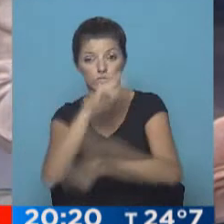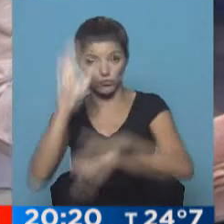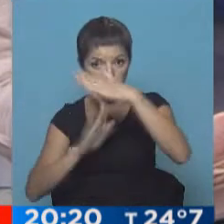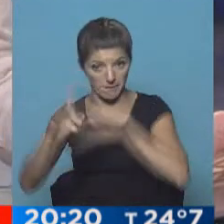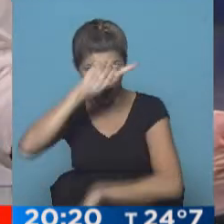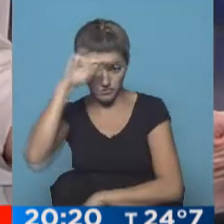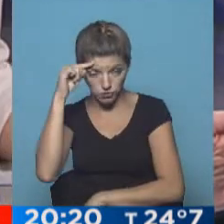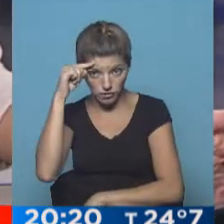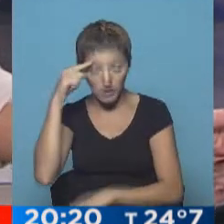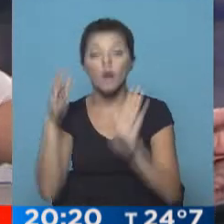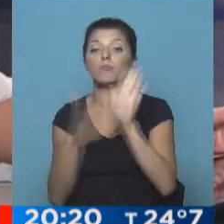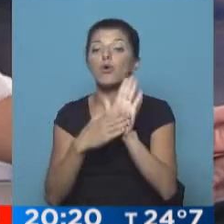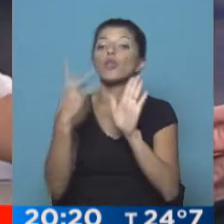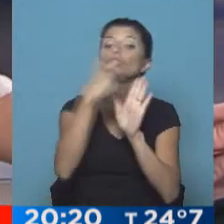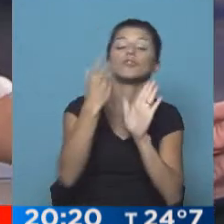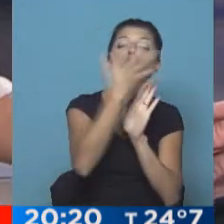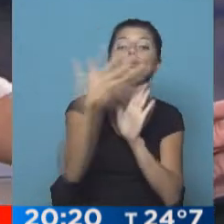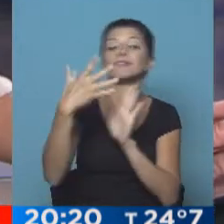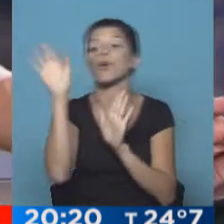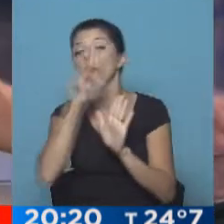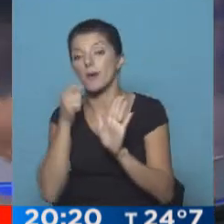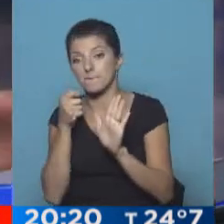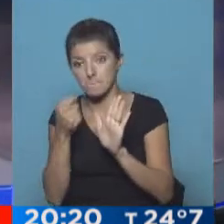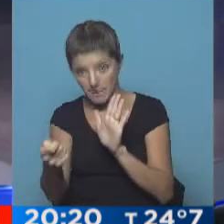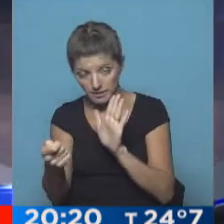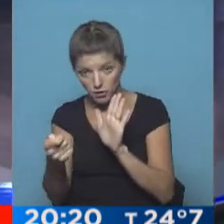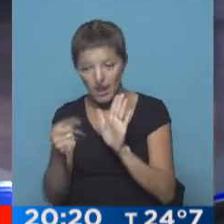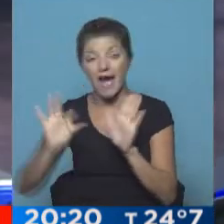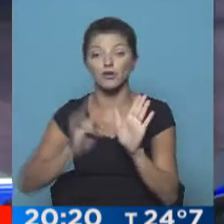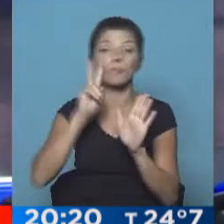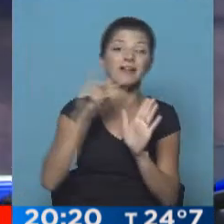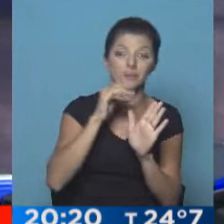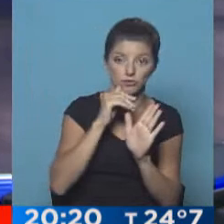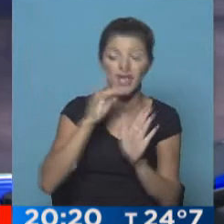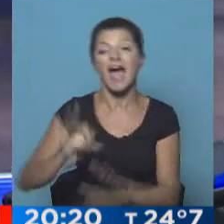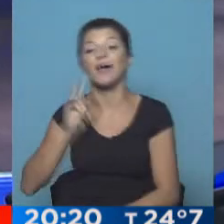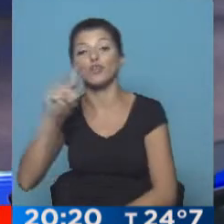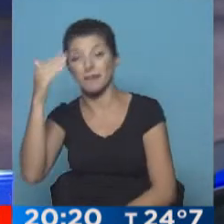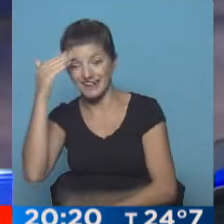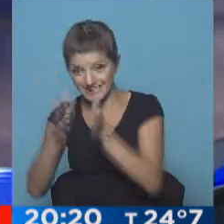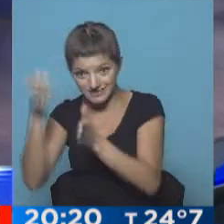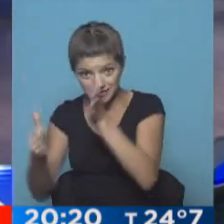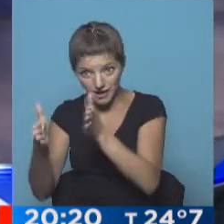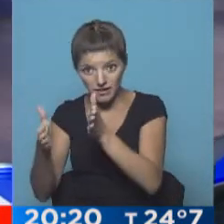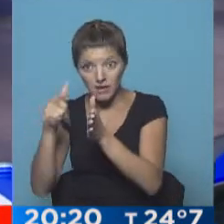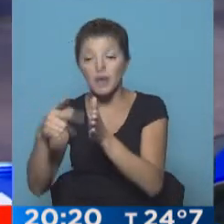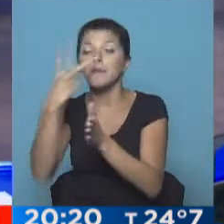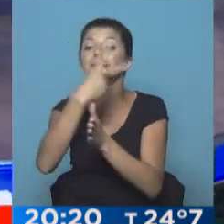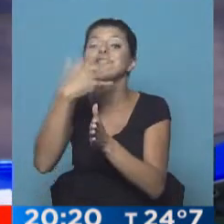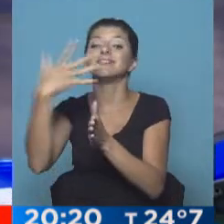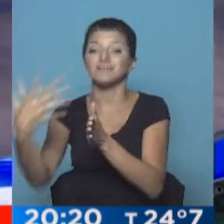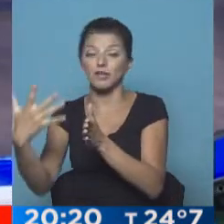registró 255 femicidios durante el 2014 y durante el 2015 la Fiscalía porteña recibió